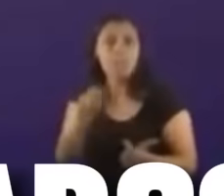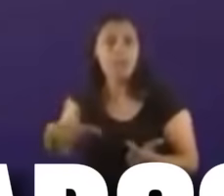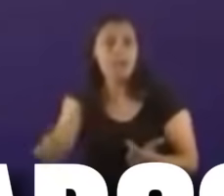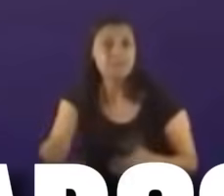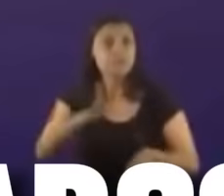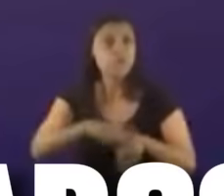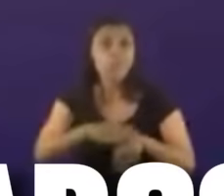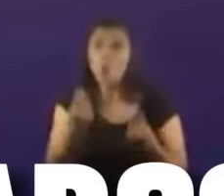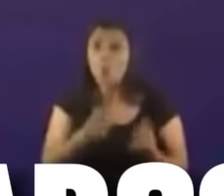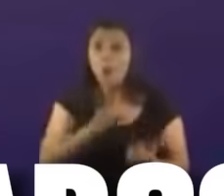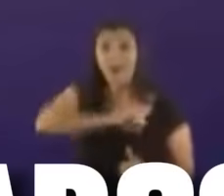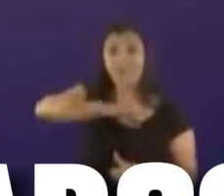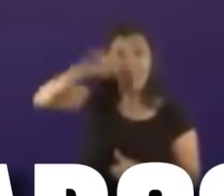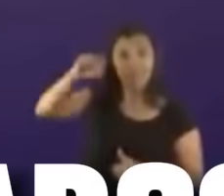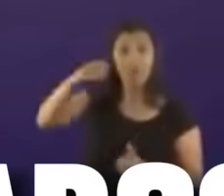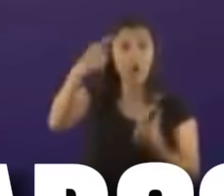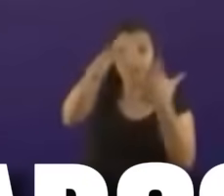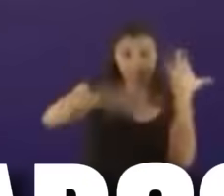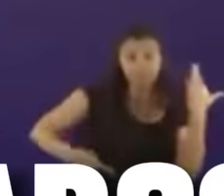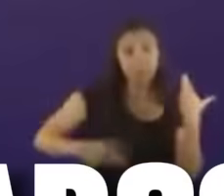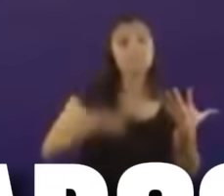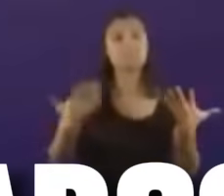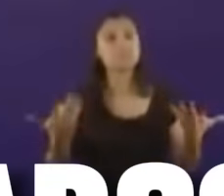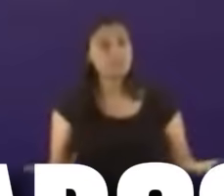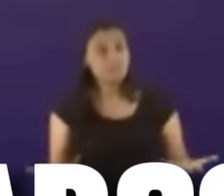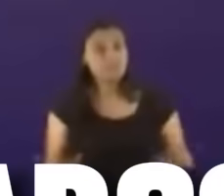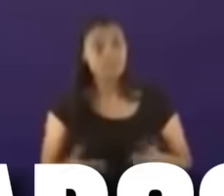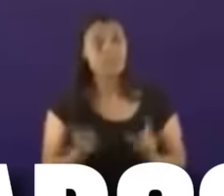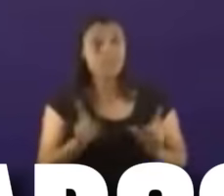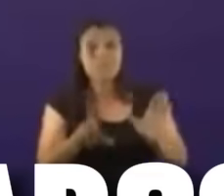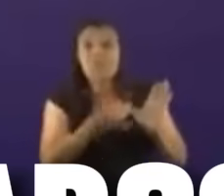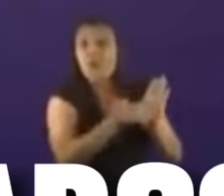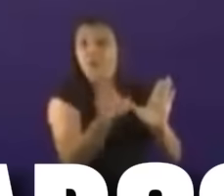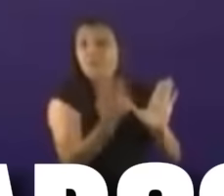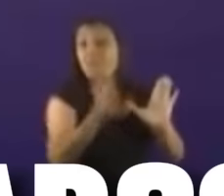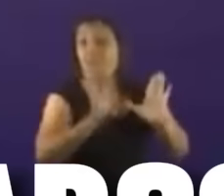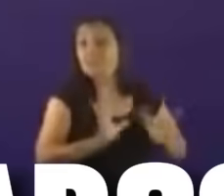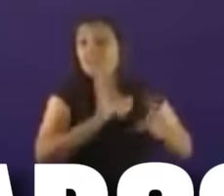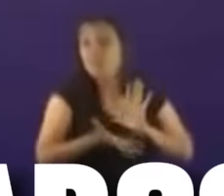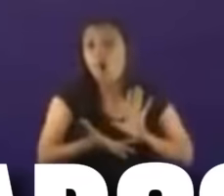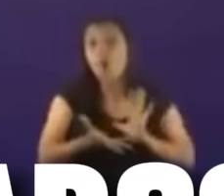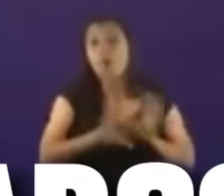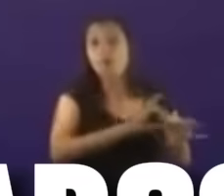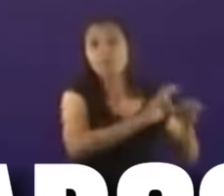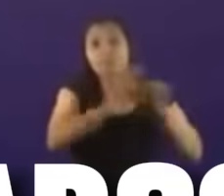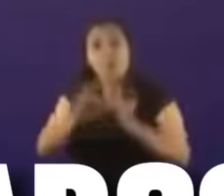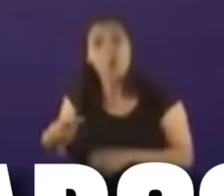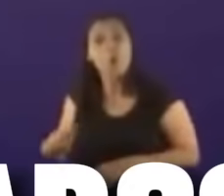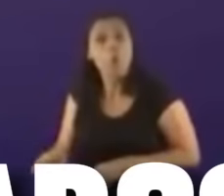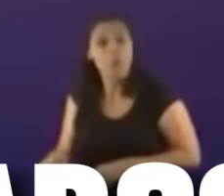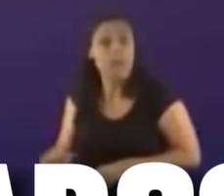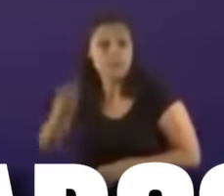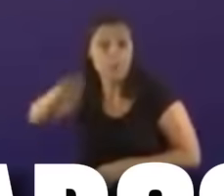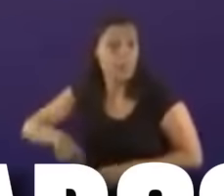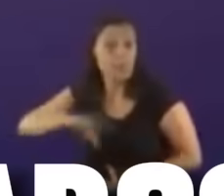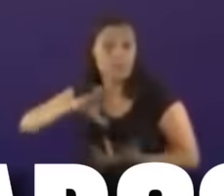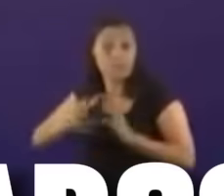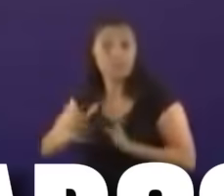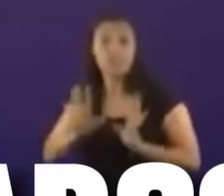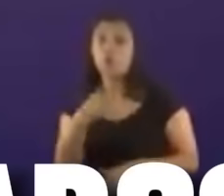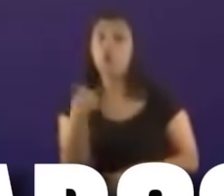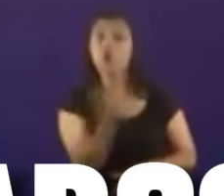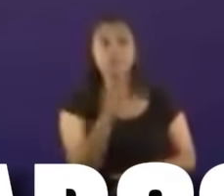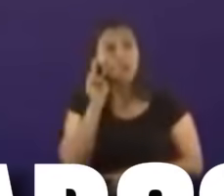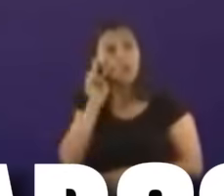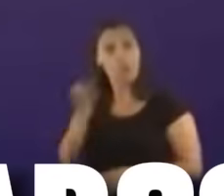está conformada la fórmula y por cómo se está dando la dinámica inflacionaria. En virtud de esto no podemos